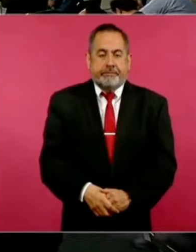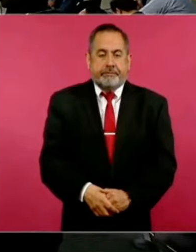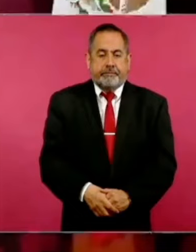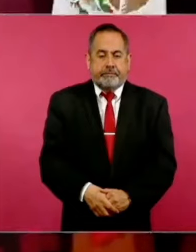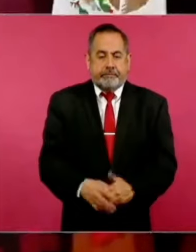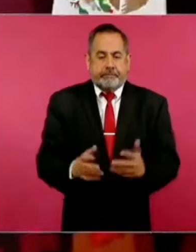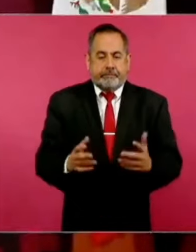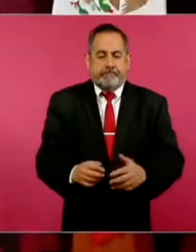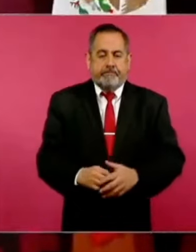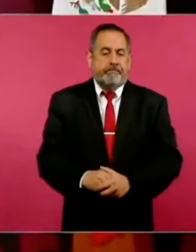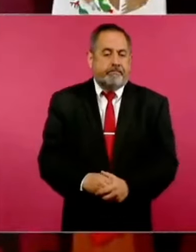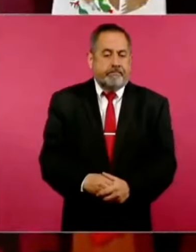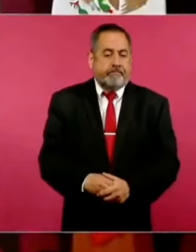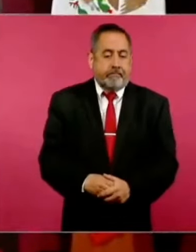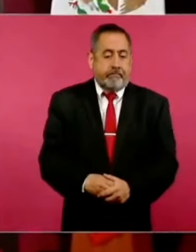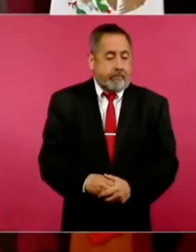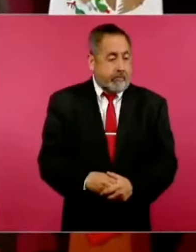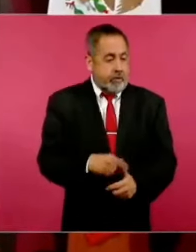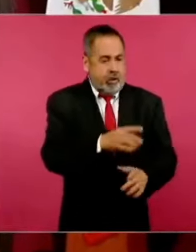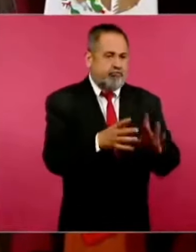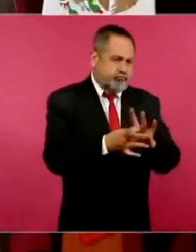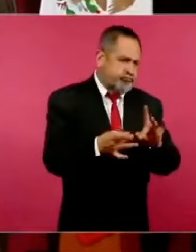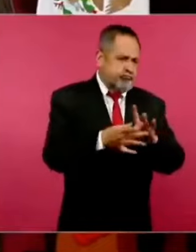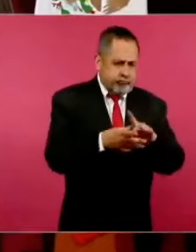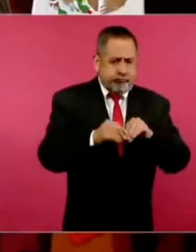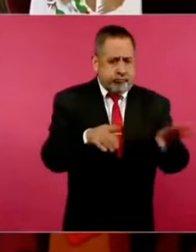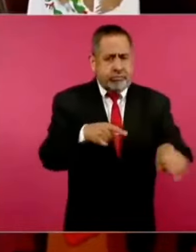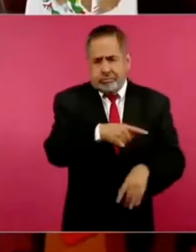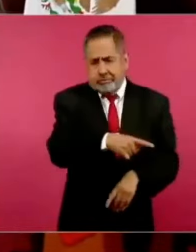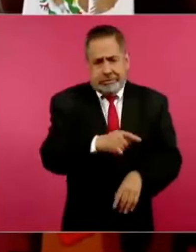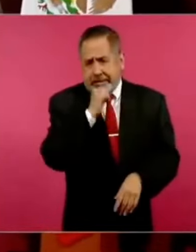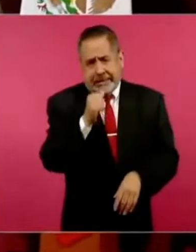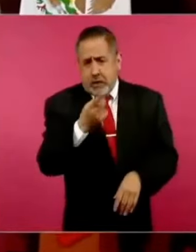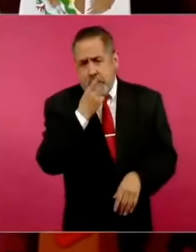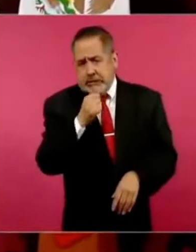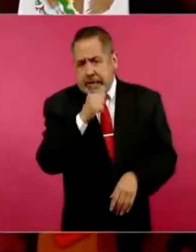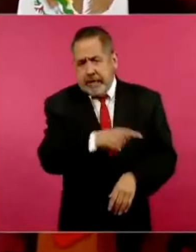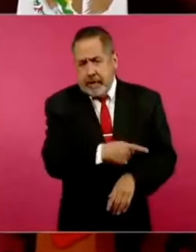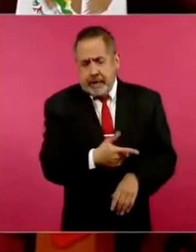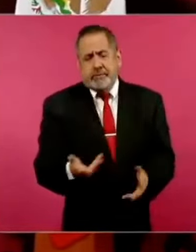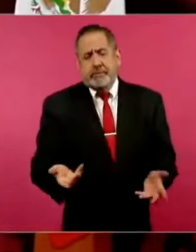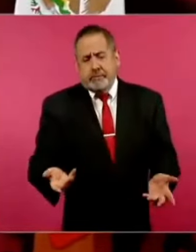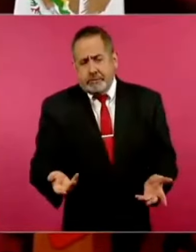Entonces, de eso no se habla ahora.